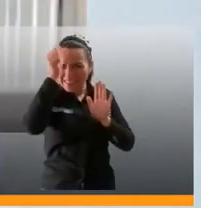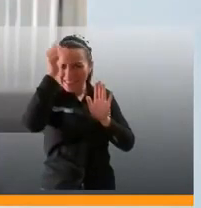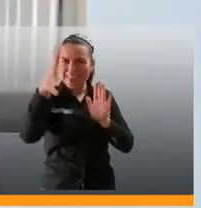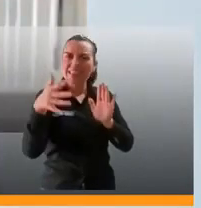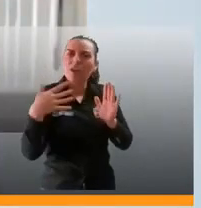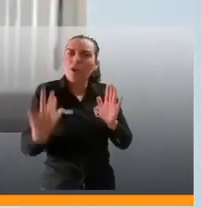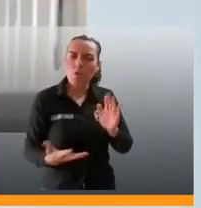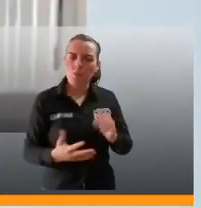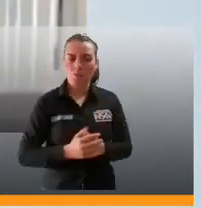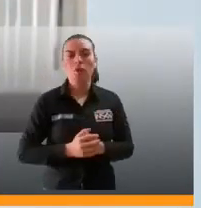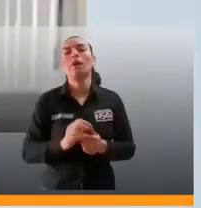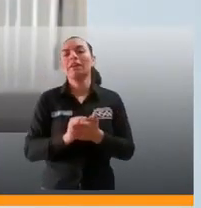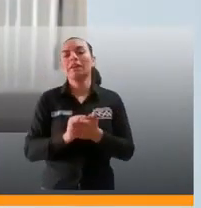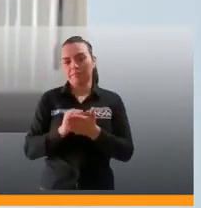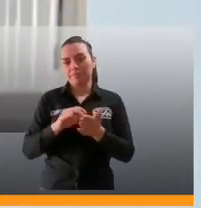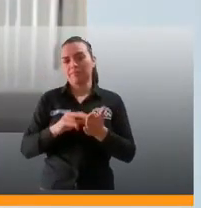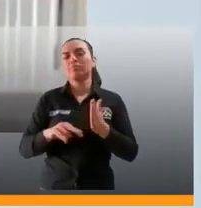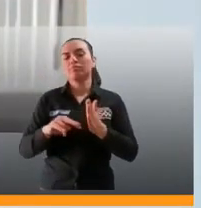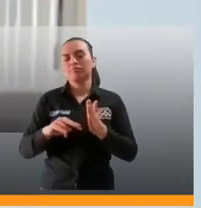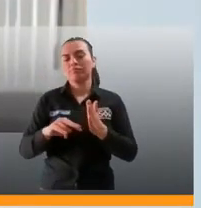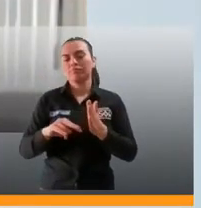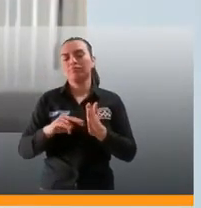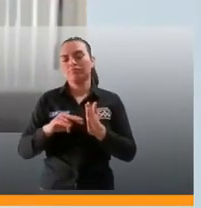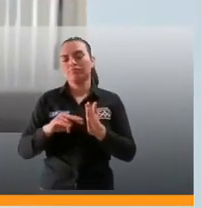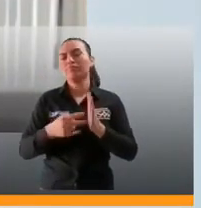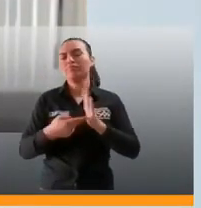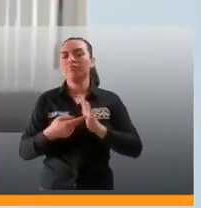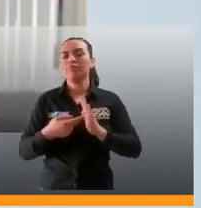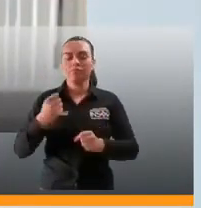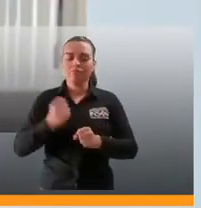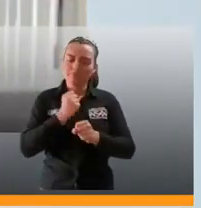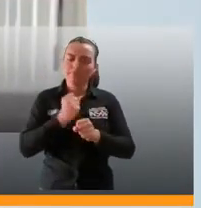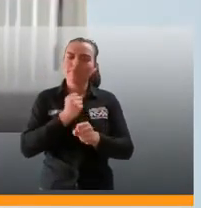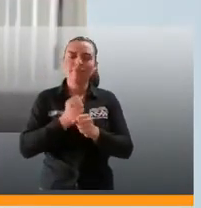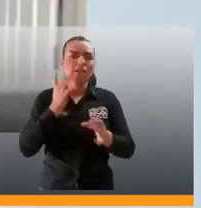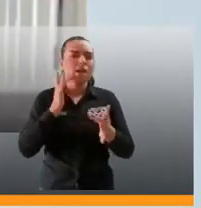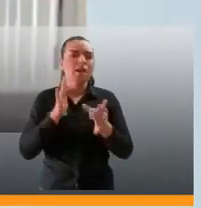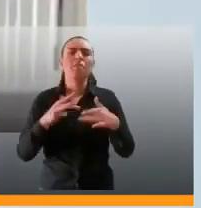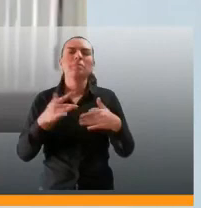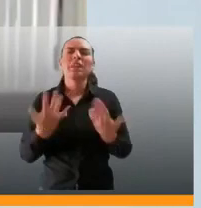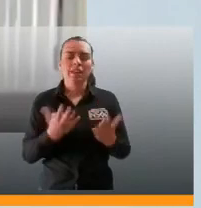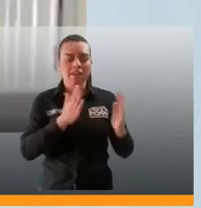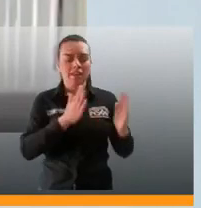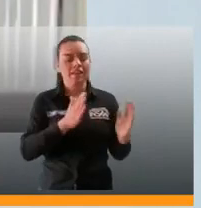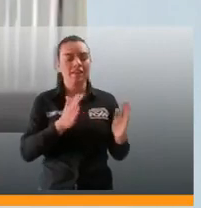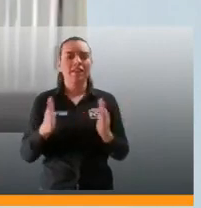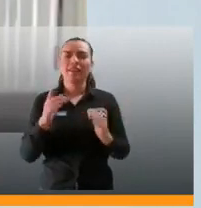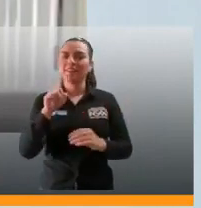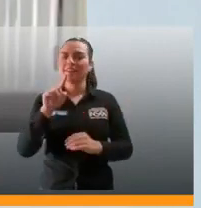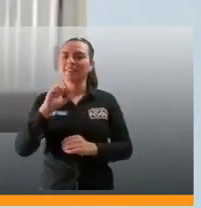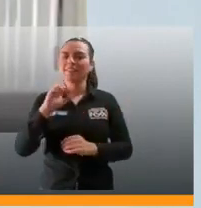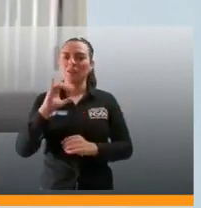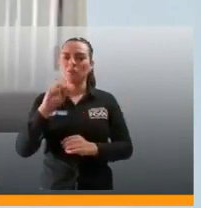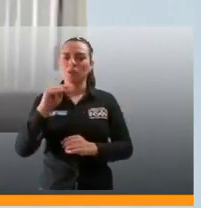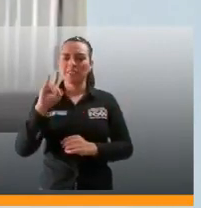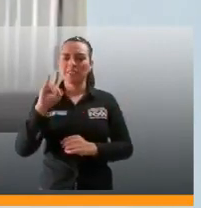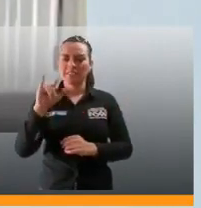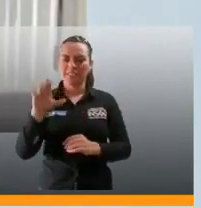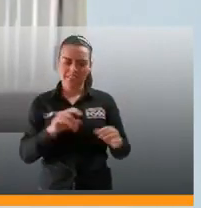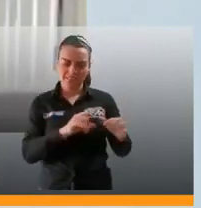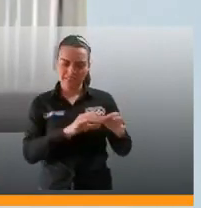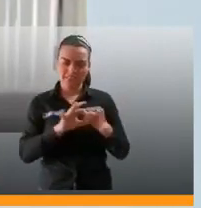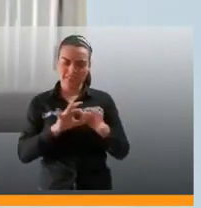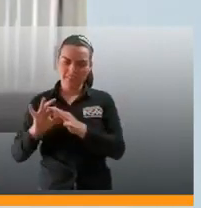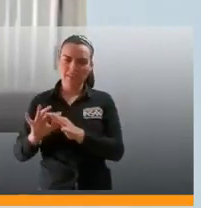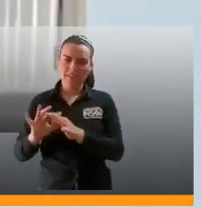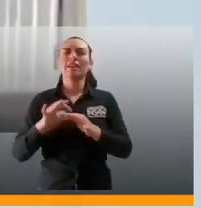trabajamos entonces mucho lo que fueron las secuencias didácticas para las aulas, también lo que es construir